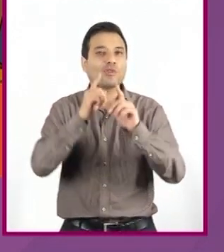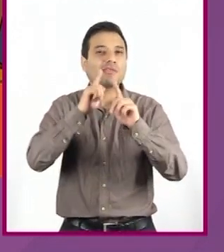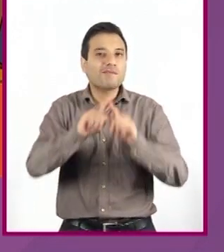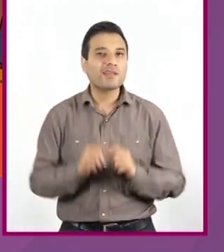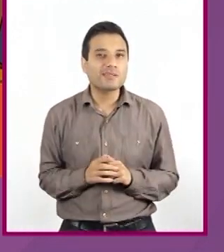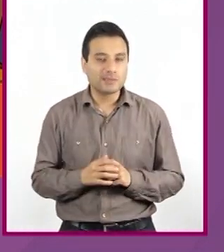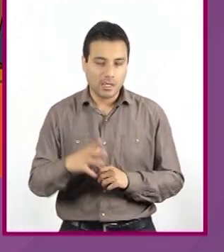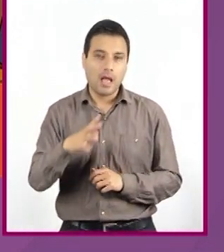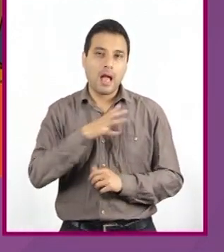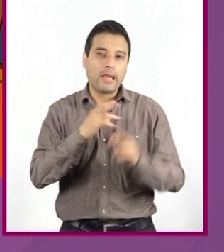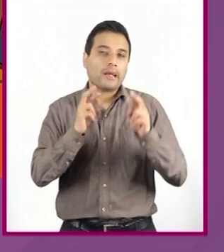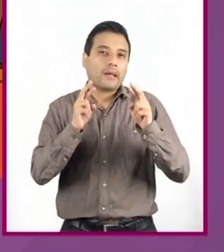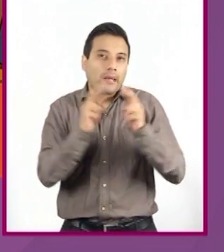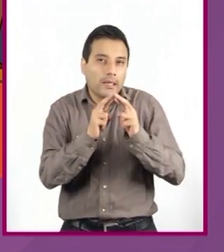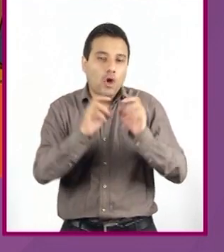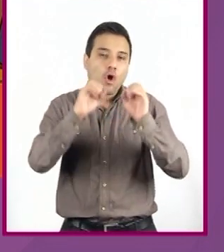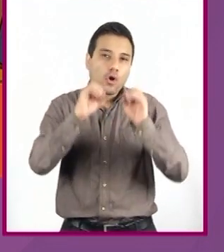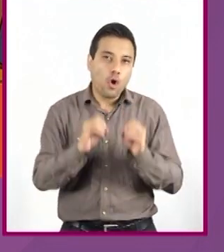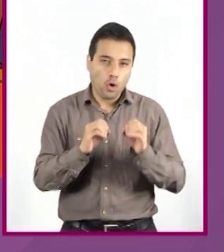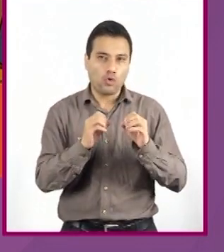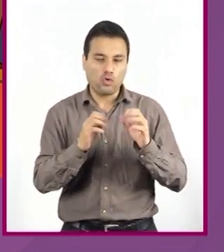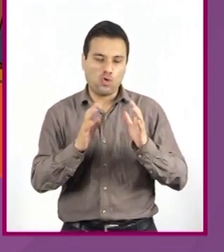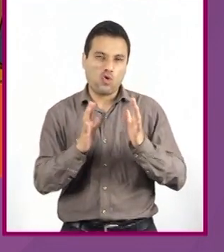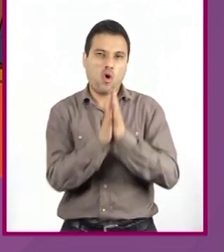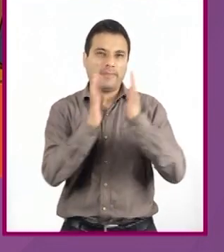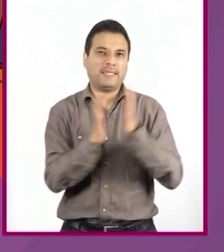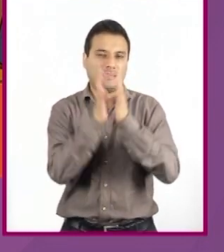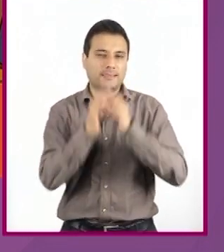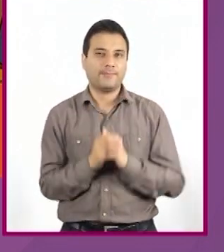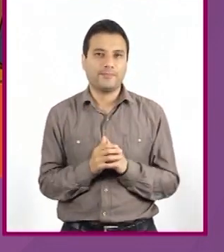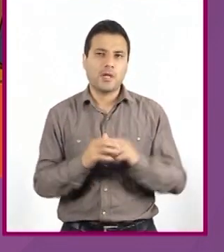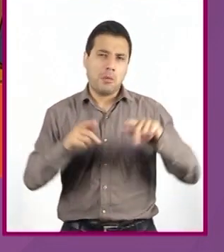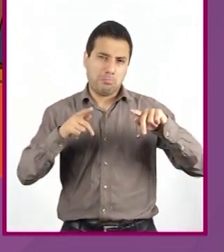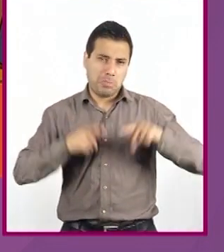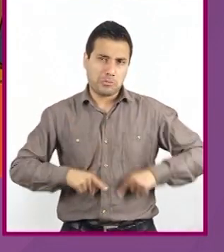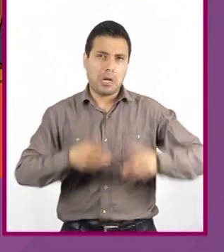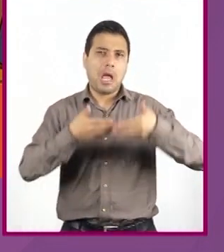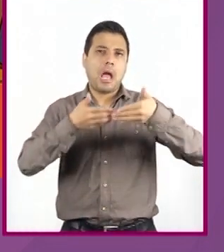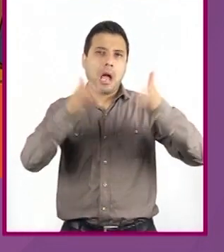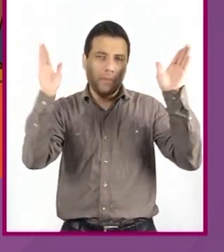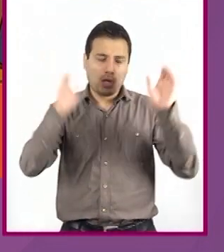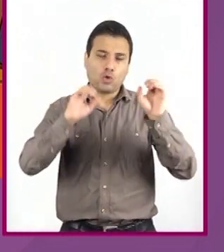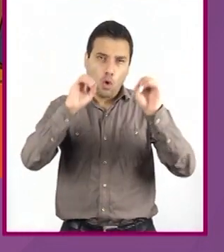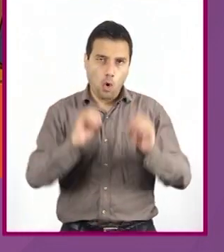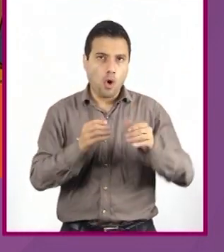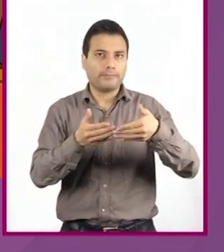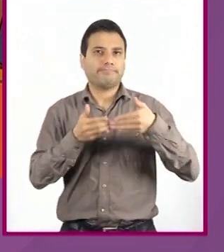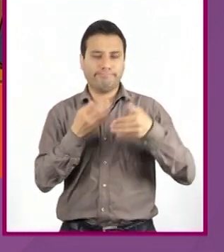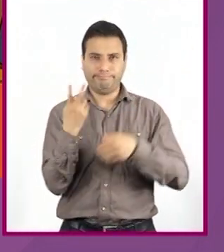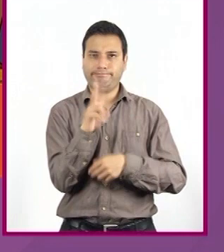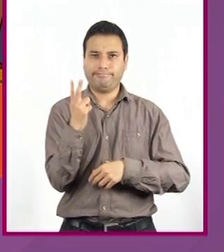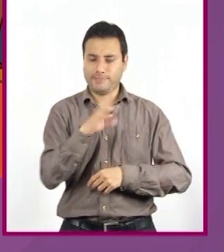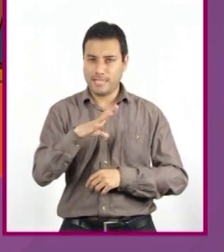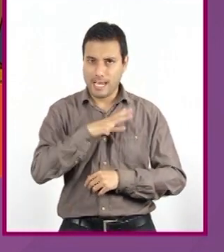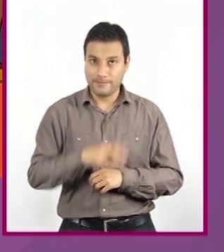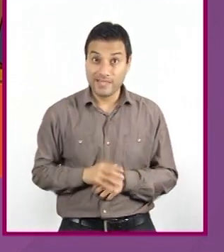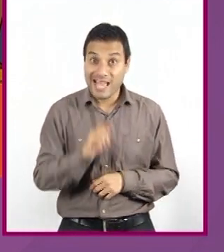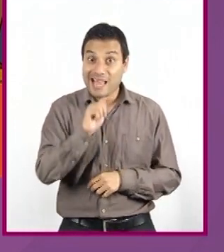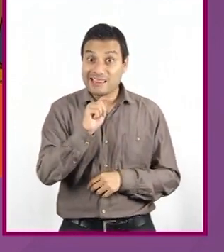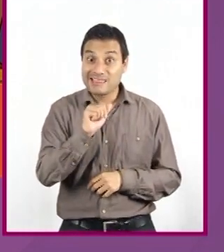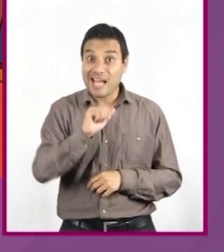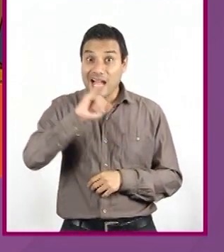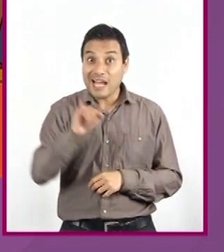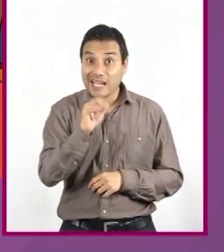el ceremonial o el de competencia, abierto al público o restringido. Pero en el Tajín